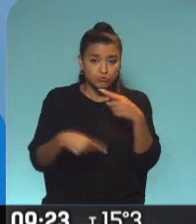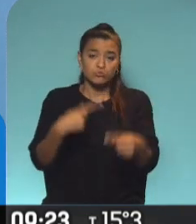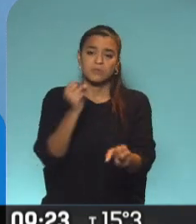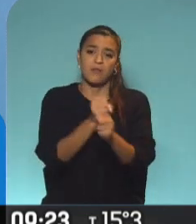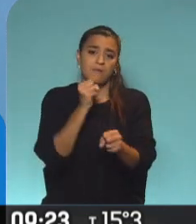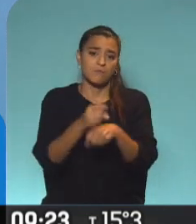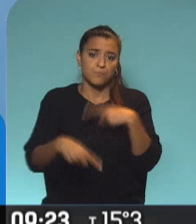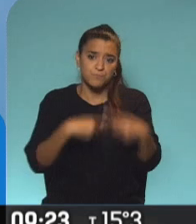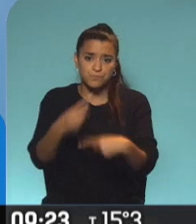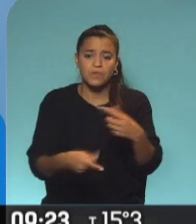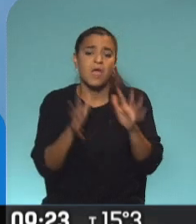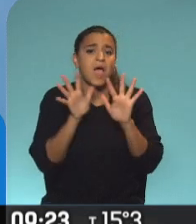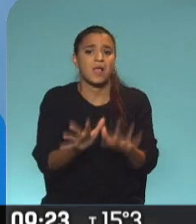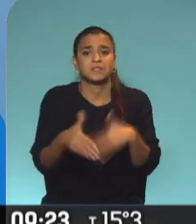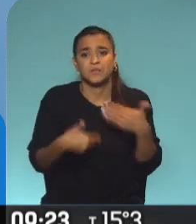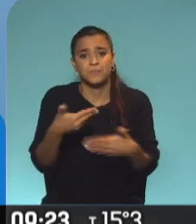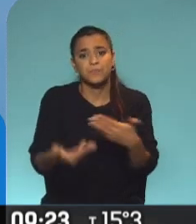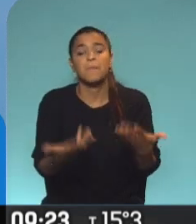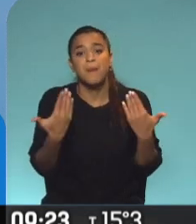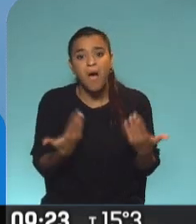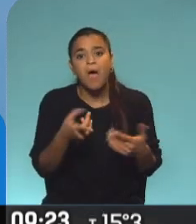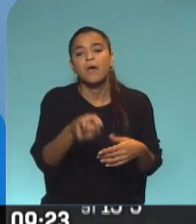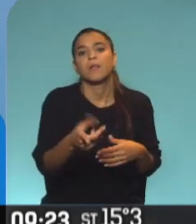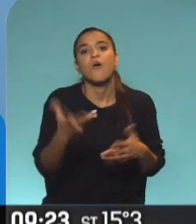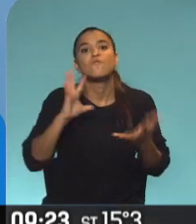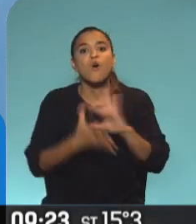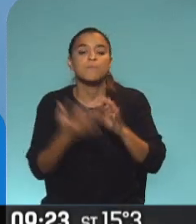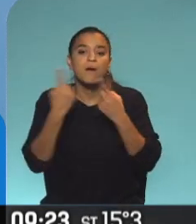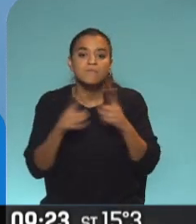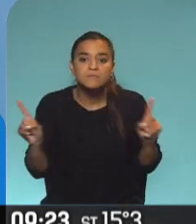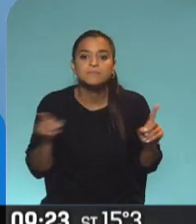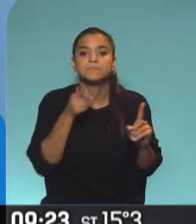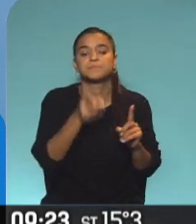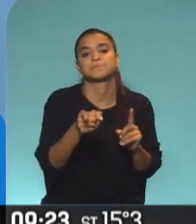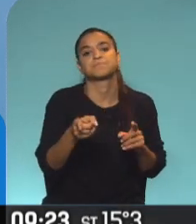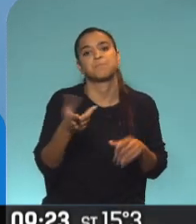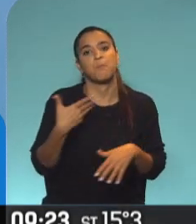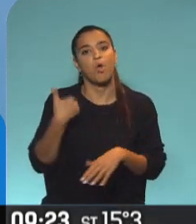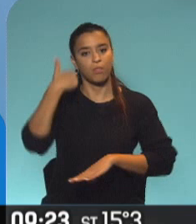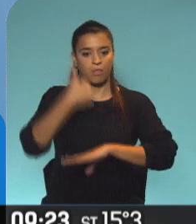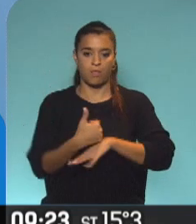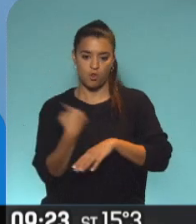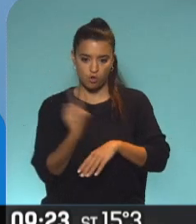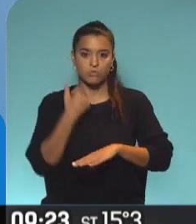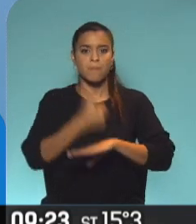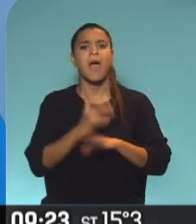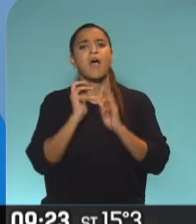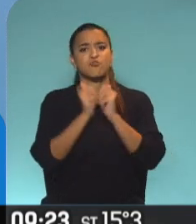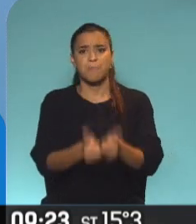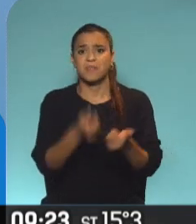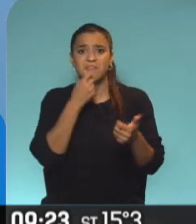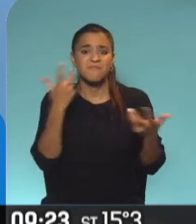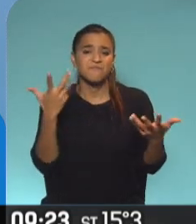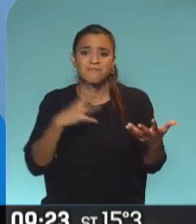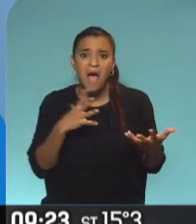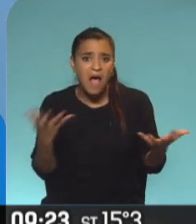trabajando y seguiremos haciéndolo para encontrar otros modos de decir presente, para acompañar en lo que haga falta,